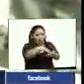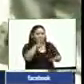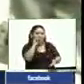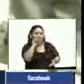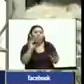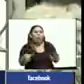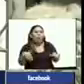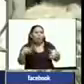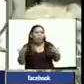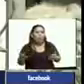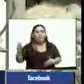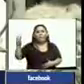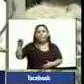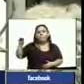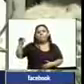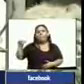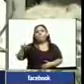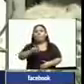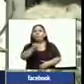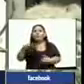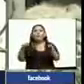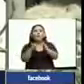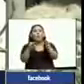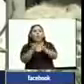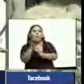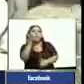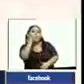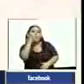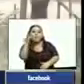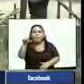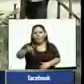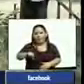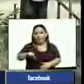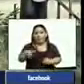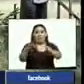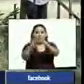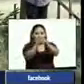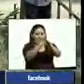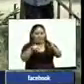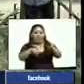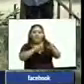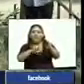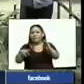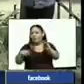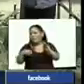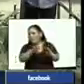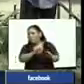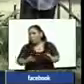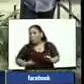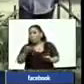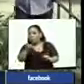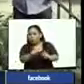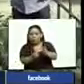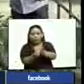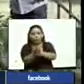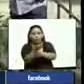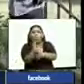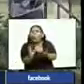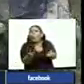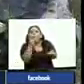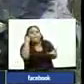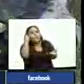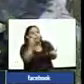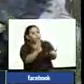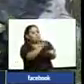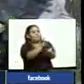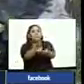como mala madre en hogares salvadoreños se ha convertido en una planta ornamental